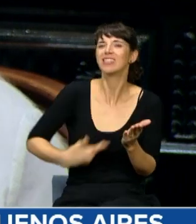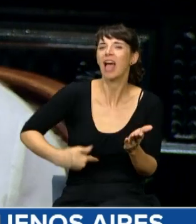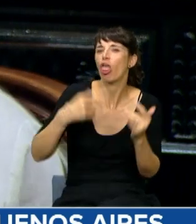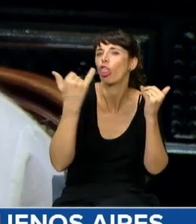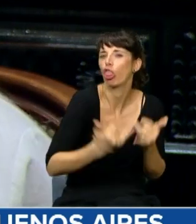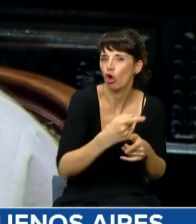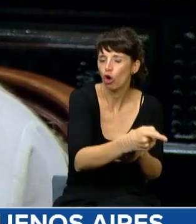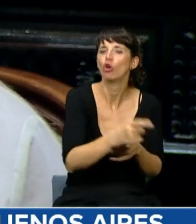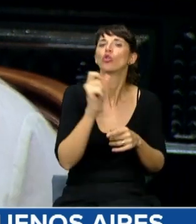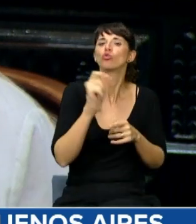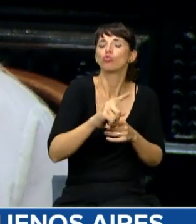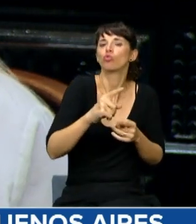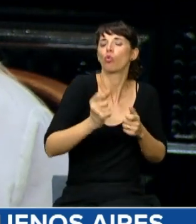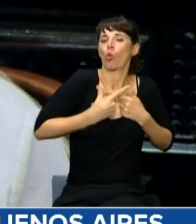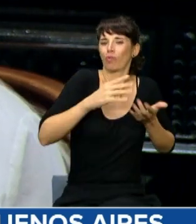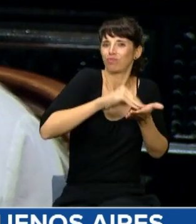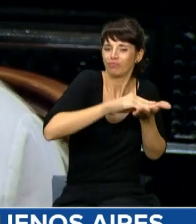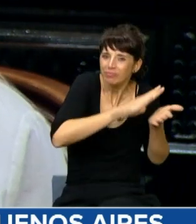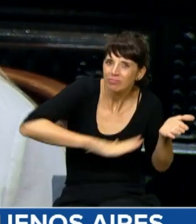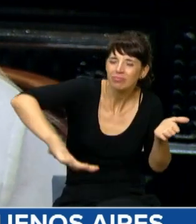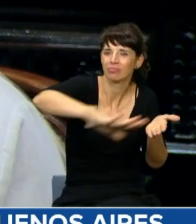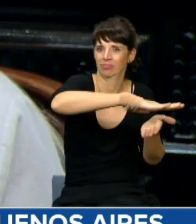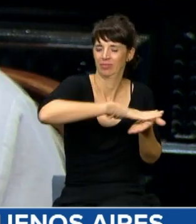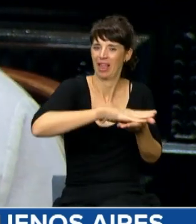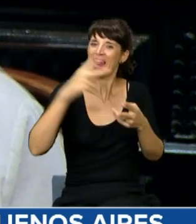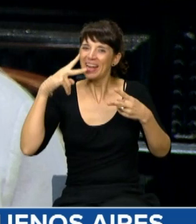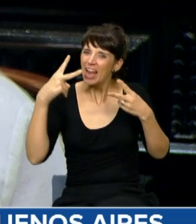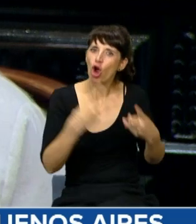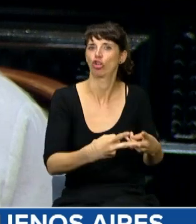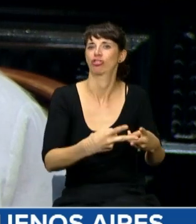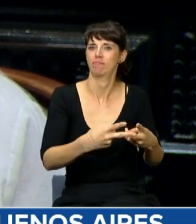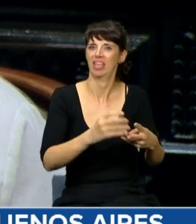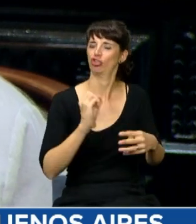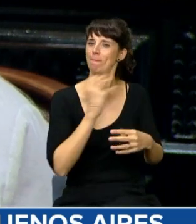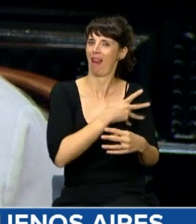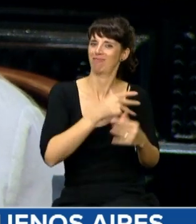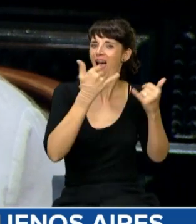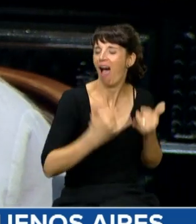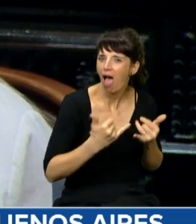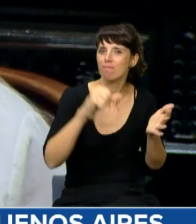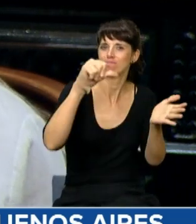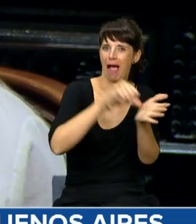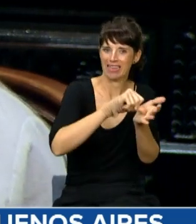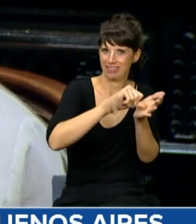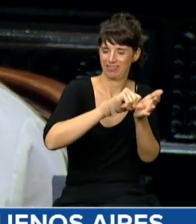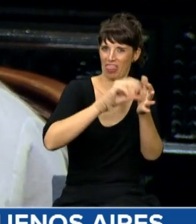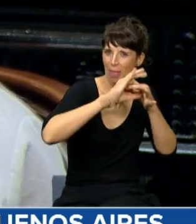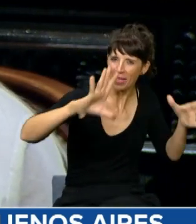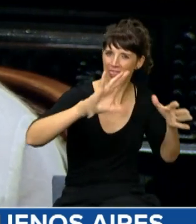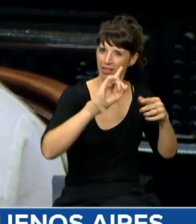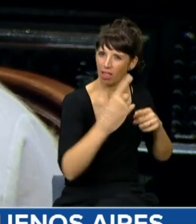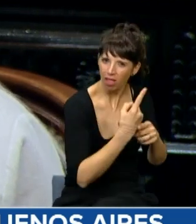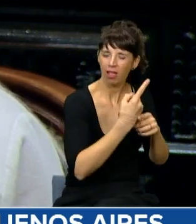su soberanía, el reconocimiento de esta existencia, han sido apoyados por toda